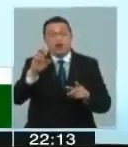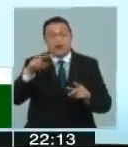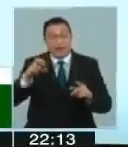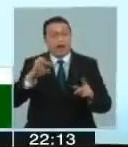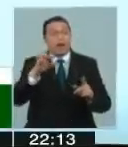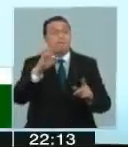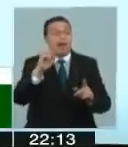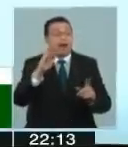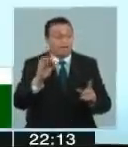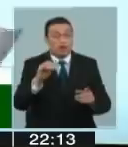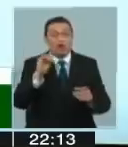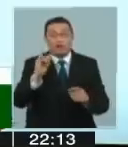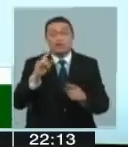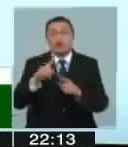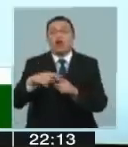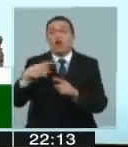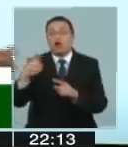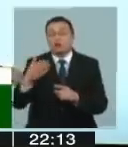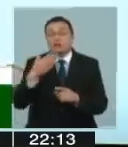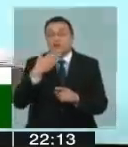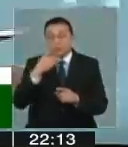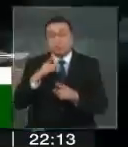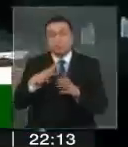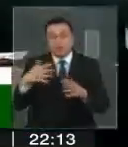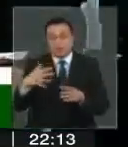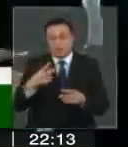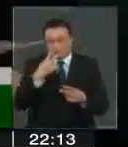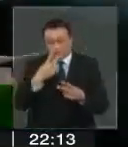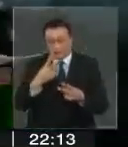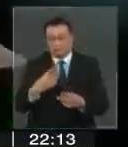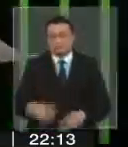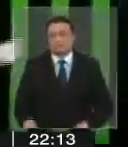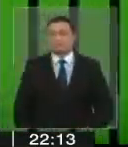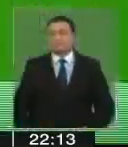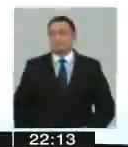Pablo y también a otra integrante de la familia que es muy importante. Veamos.